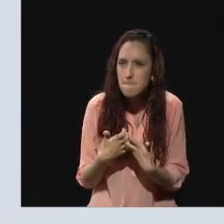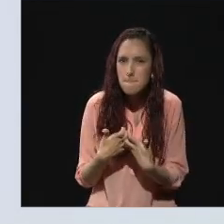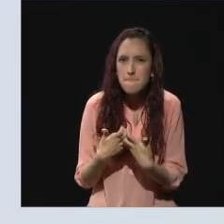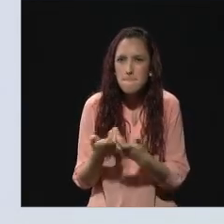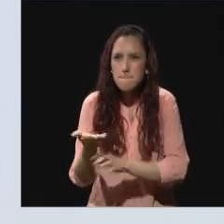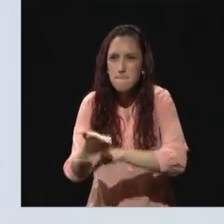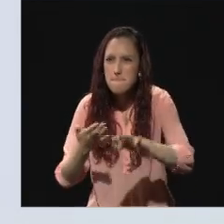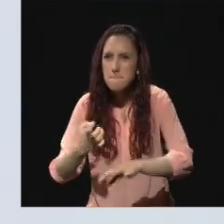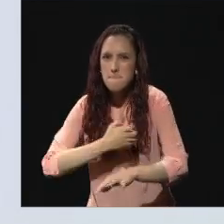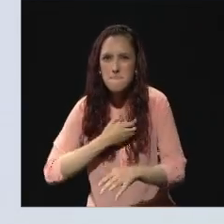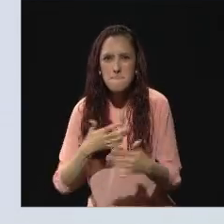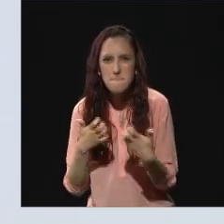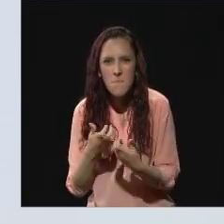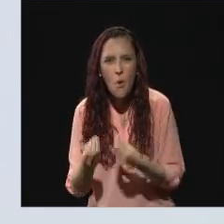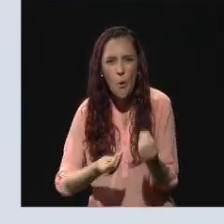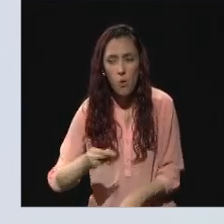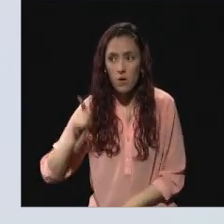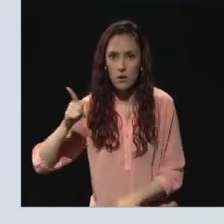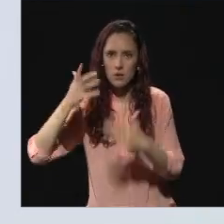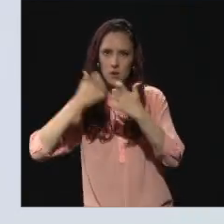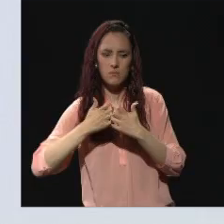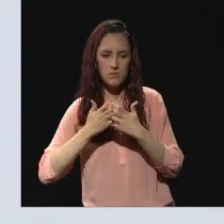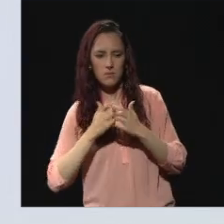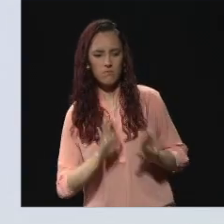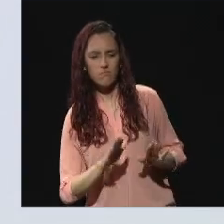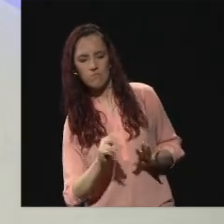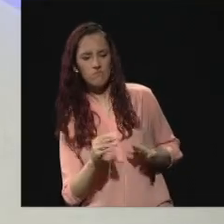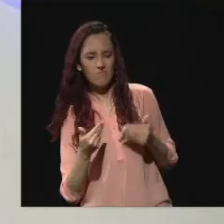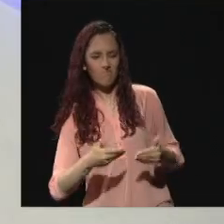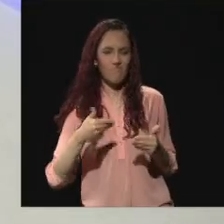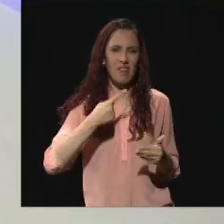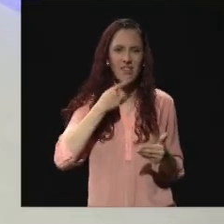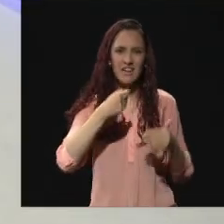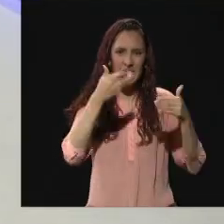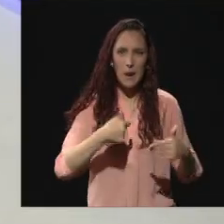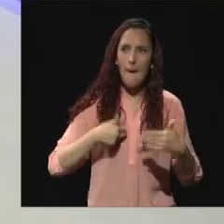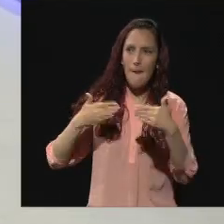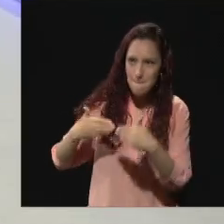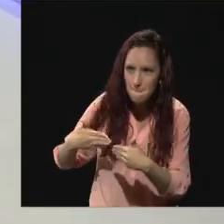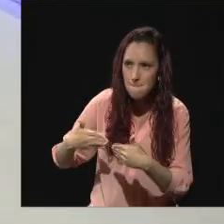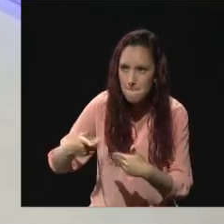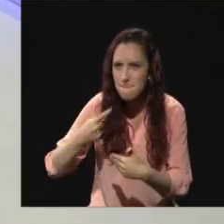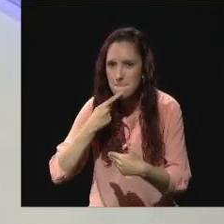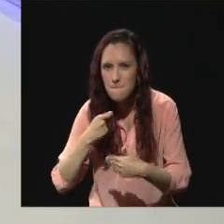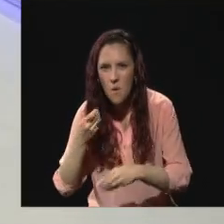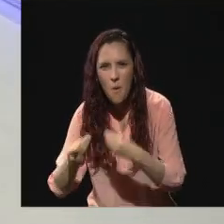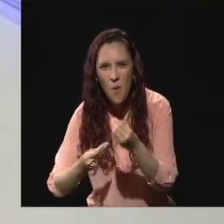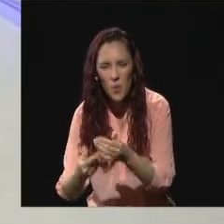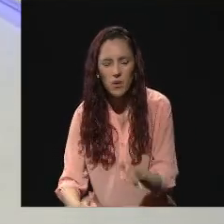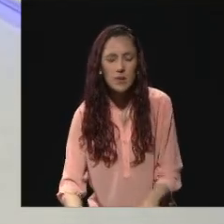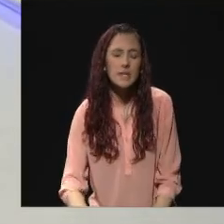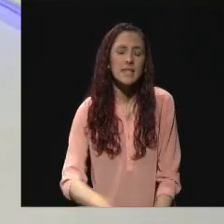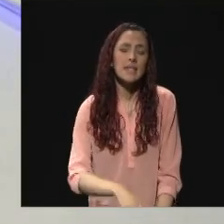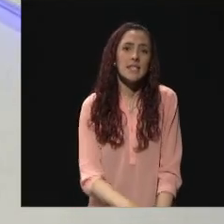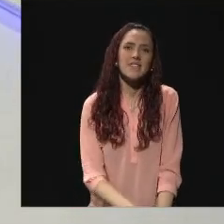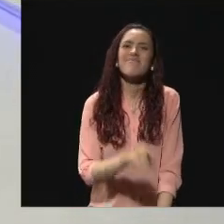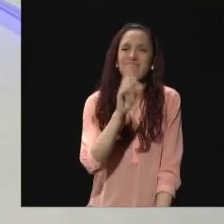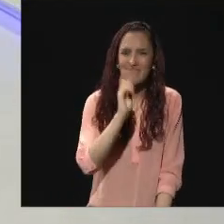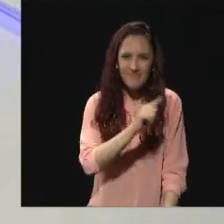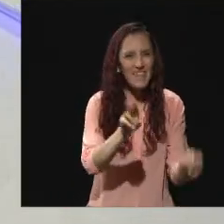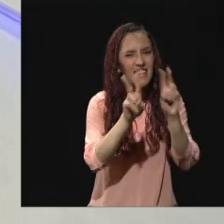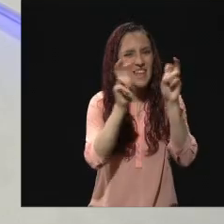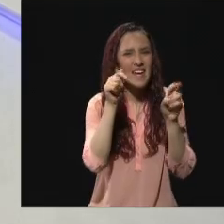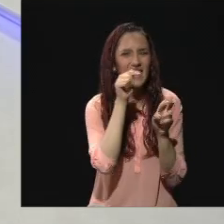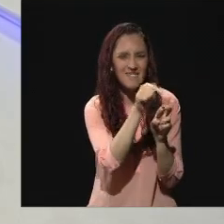operadores ponen obstáculos para interponerlo este tema tiene que ver definitivamente con el